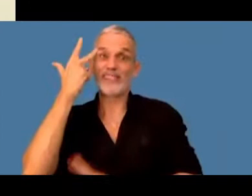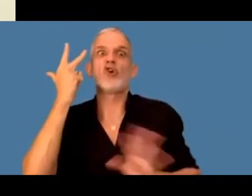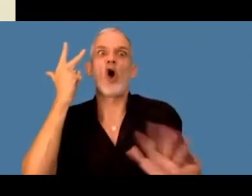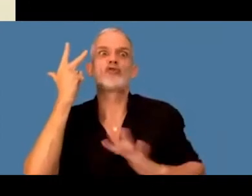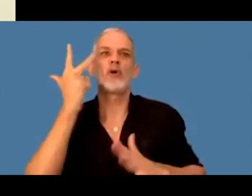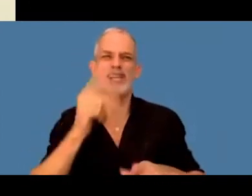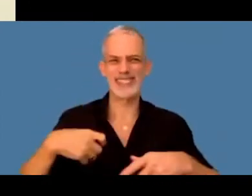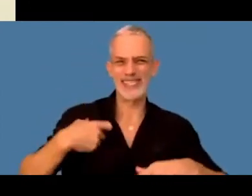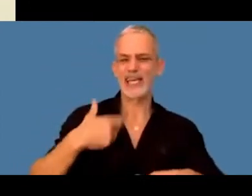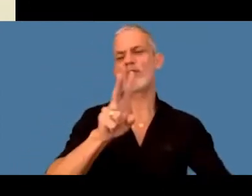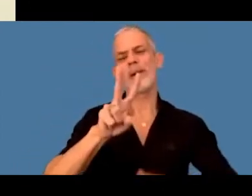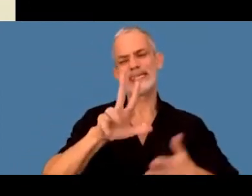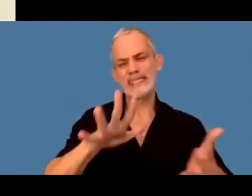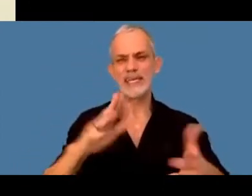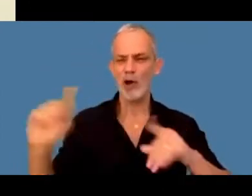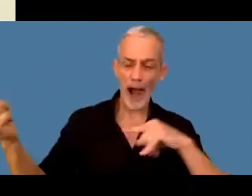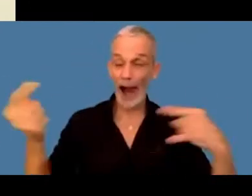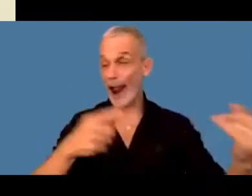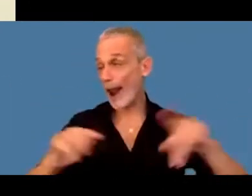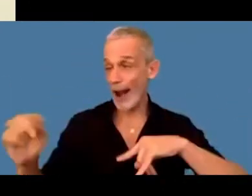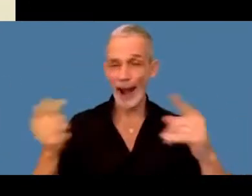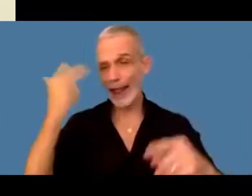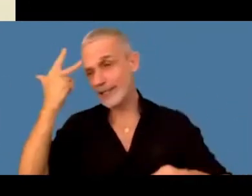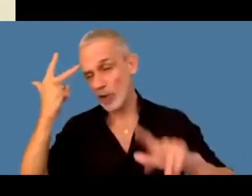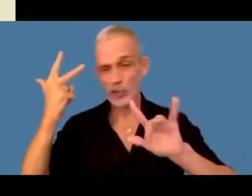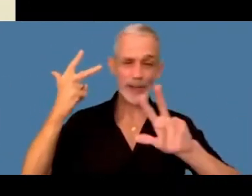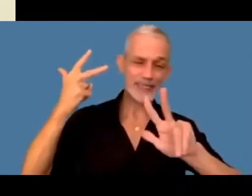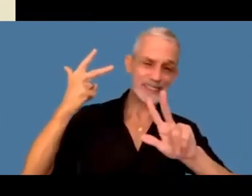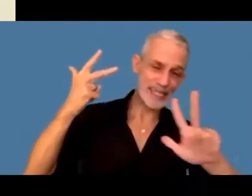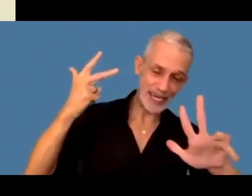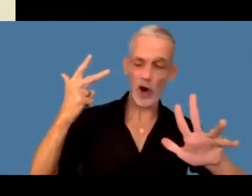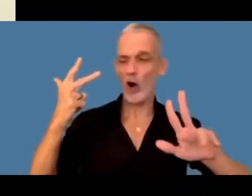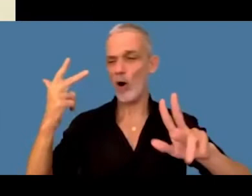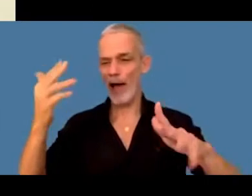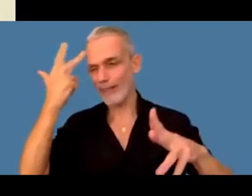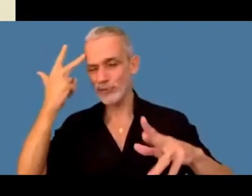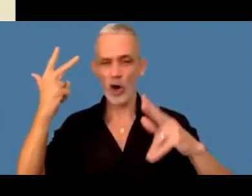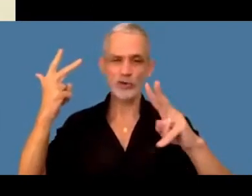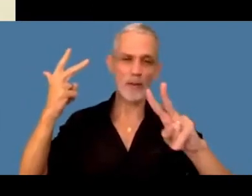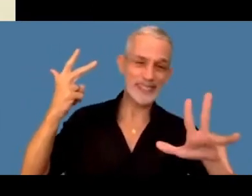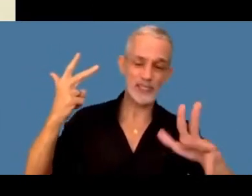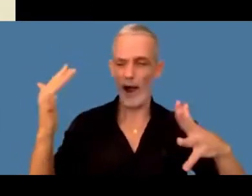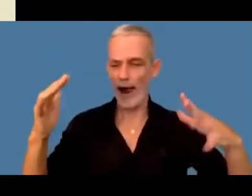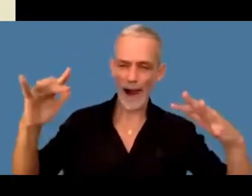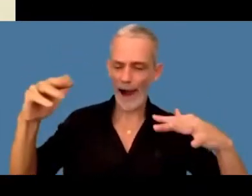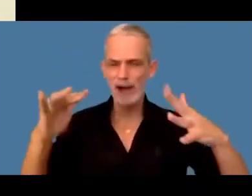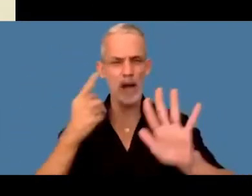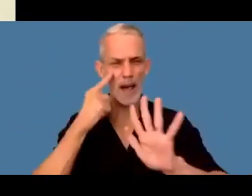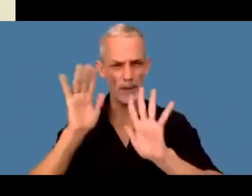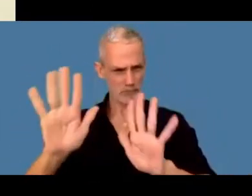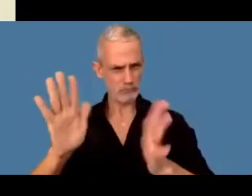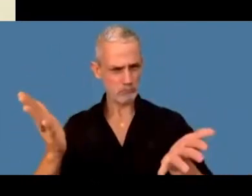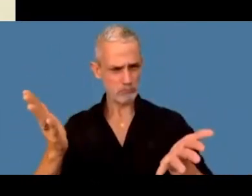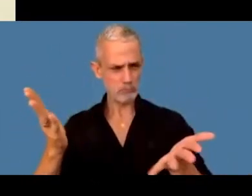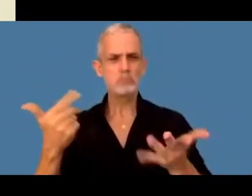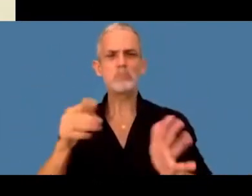sindicato 25, y dábamos vuelta que por esto, lo otro, y yo les propuse, dije, ¿podemos someter la cuestión